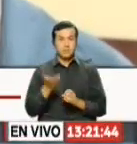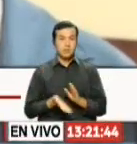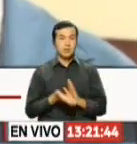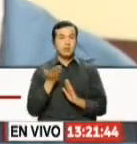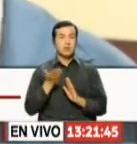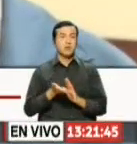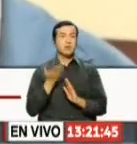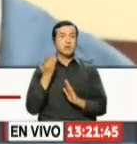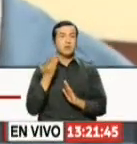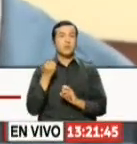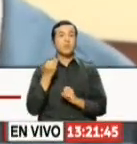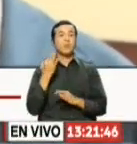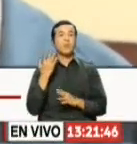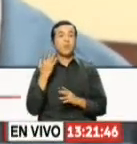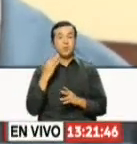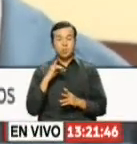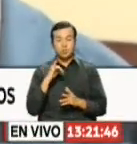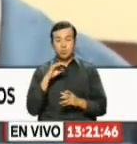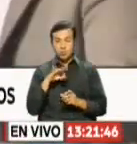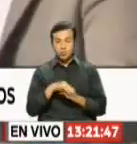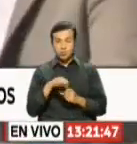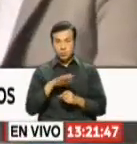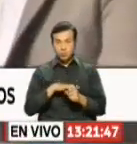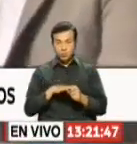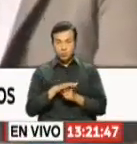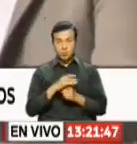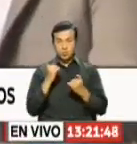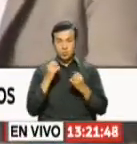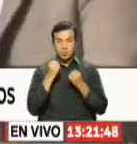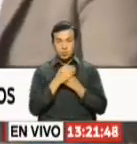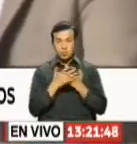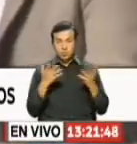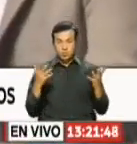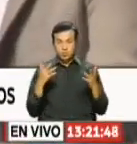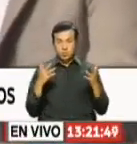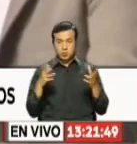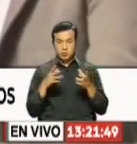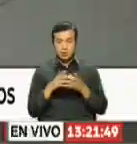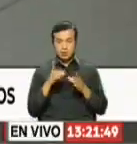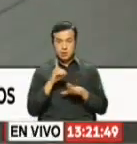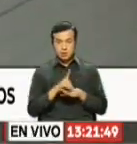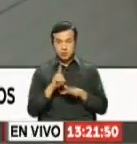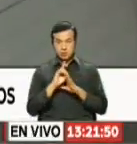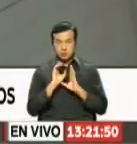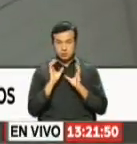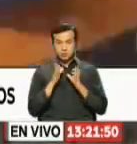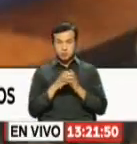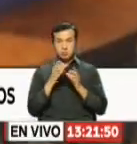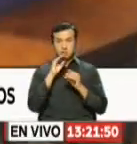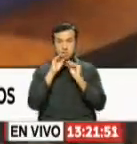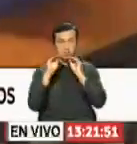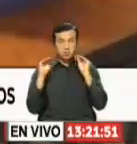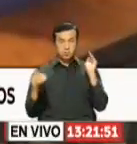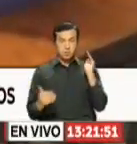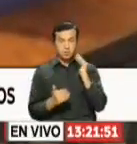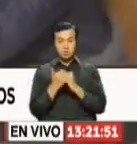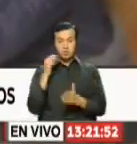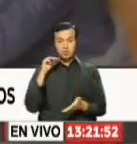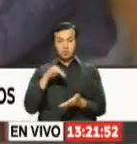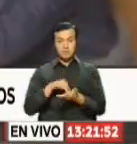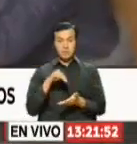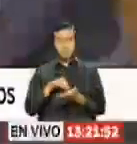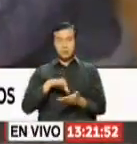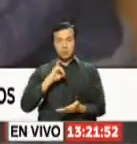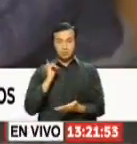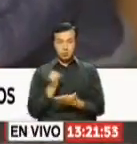incrementar el número de las juntas receptoras del voto. Con la actualización de la base de datos, se notificará a los nuevos miembros de